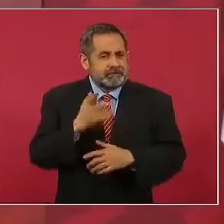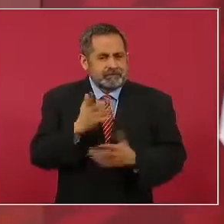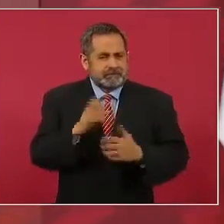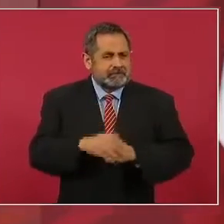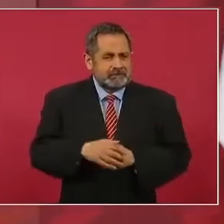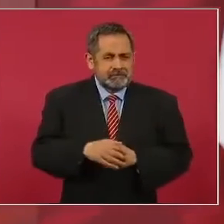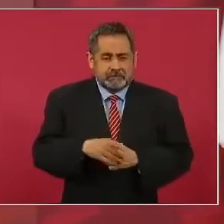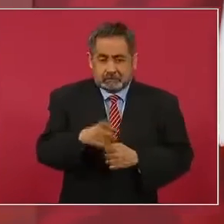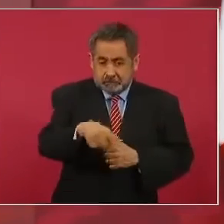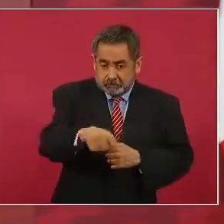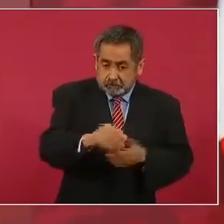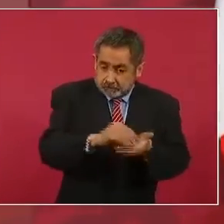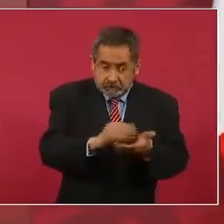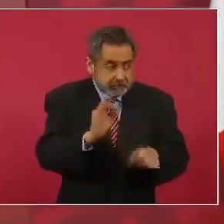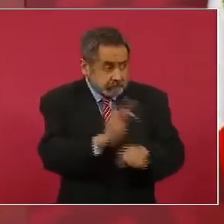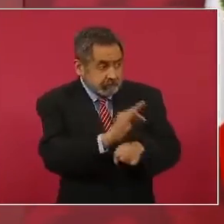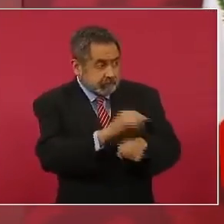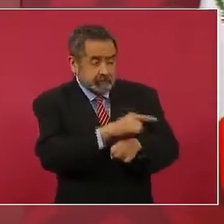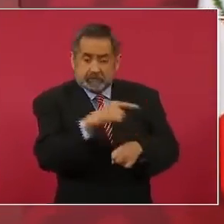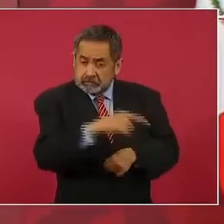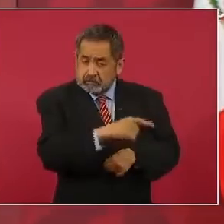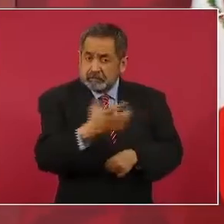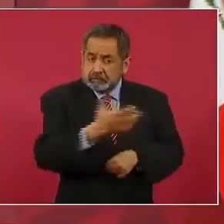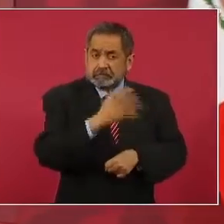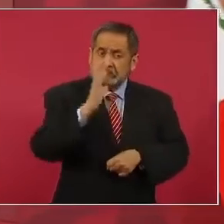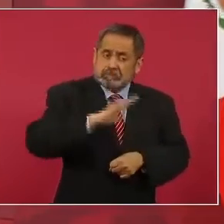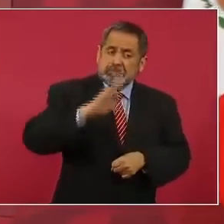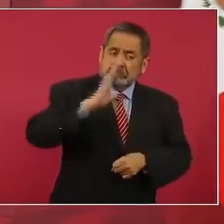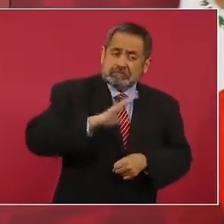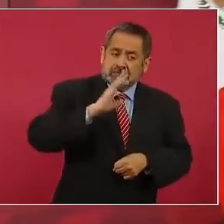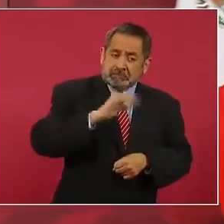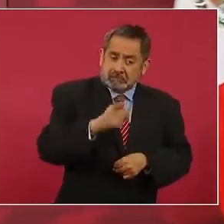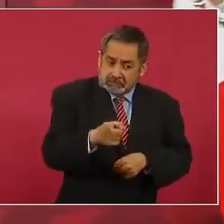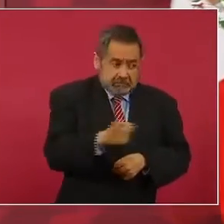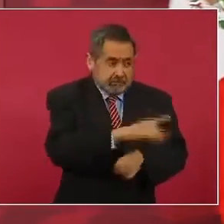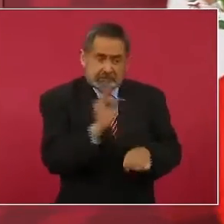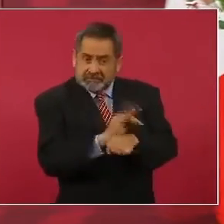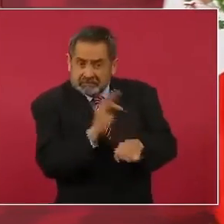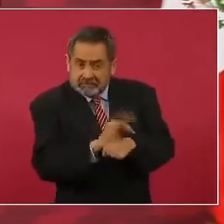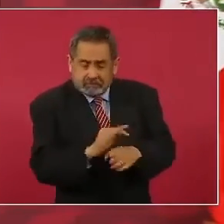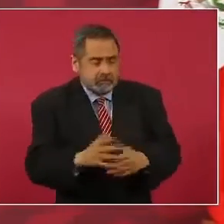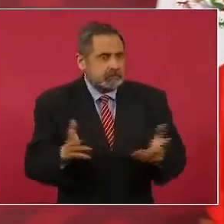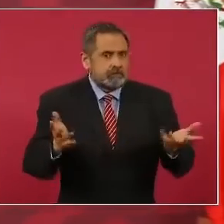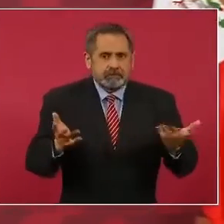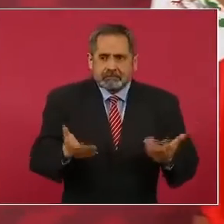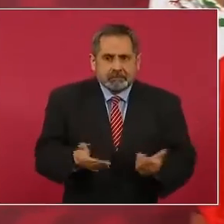Porque los defienden a capa y espada.